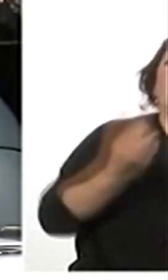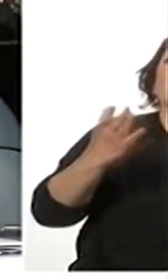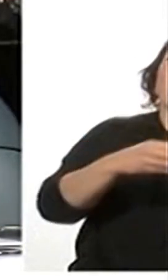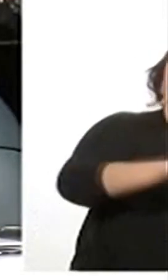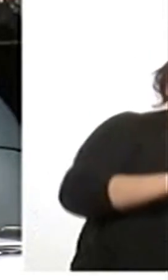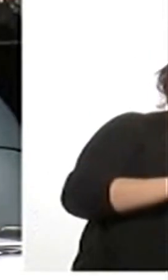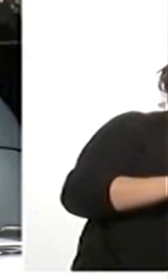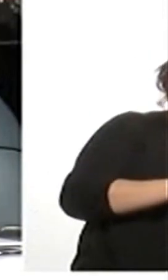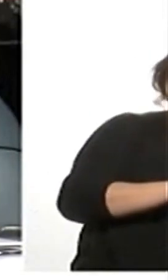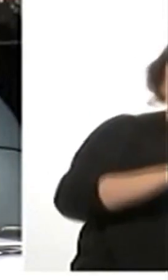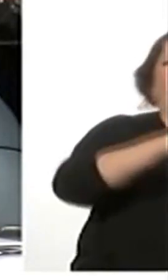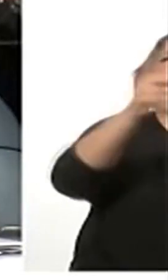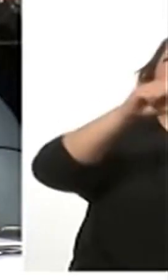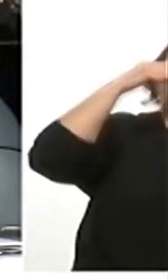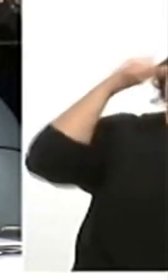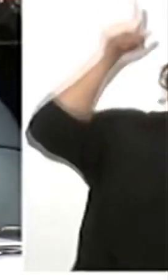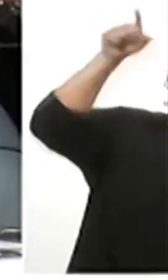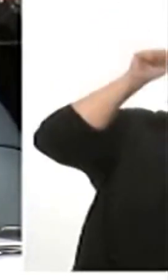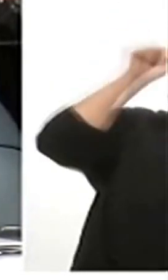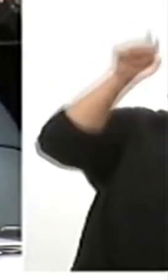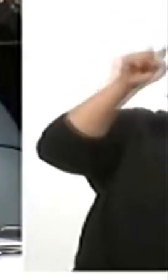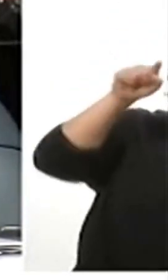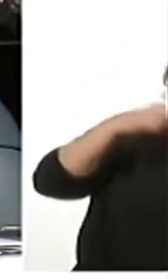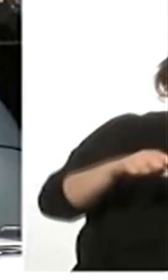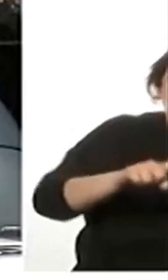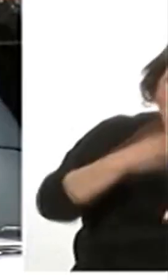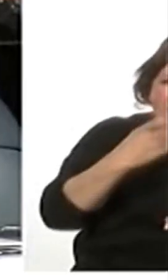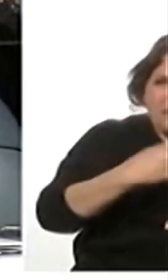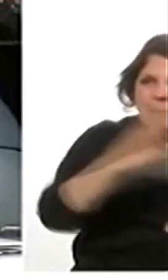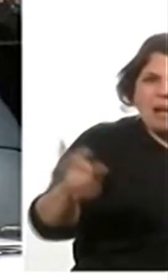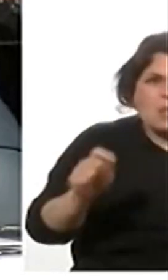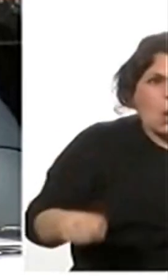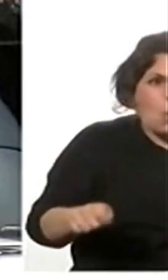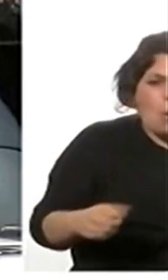anotaciones están juzgando al presidente de la República y por antecedentes judiciales no juzgan a los propios.